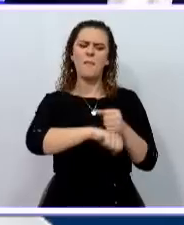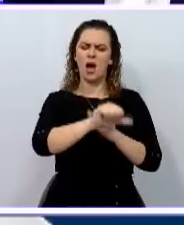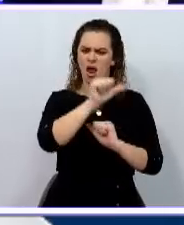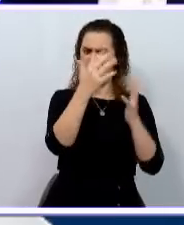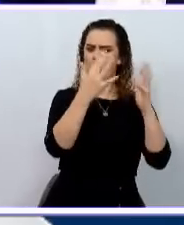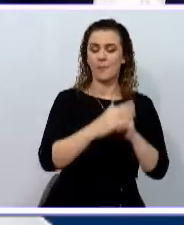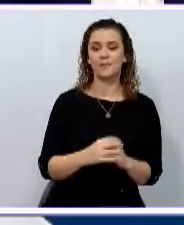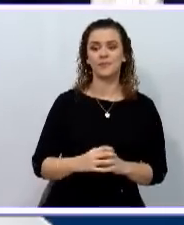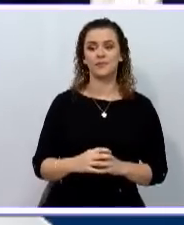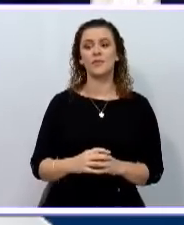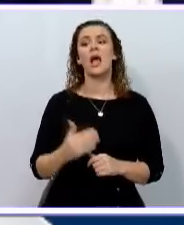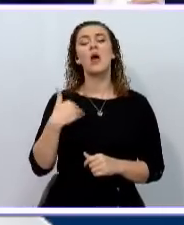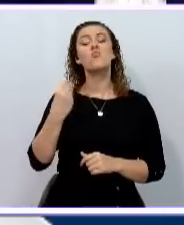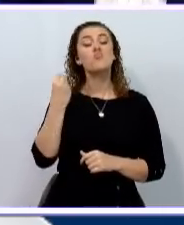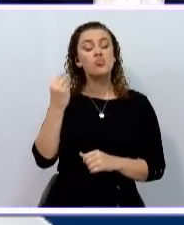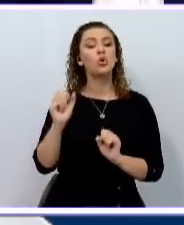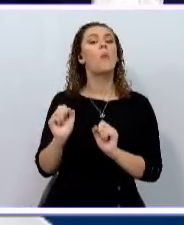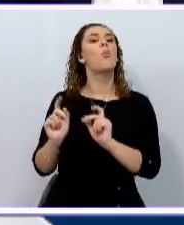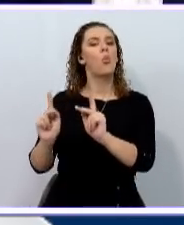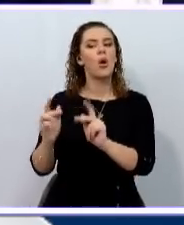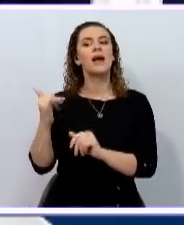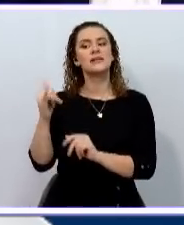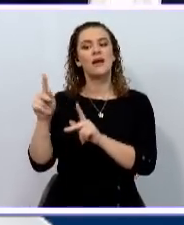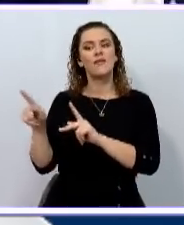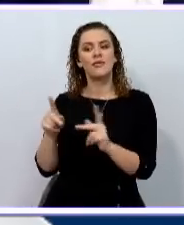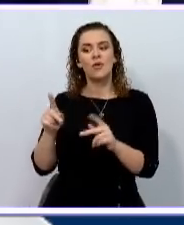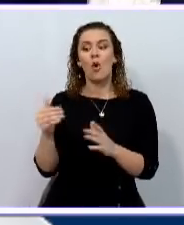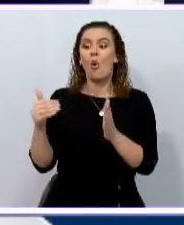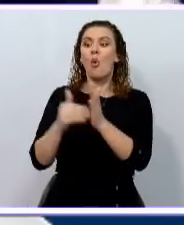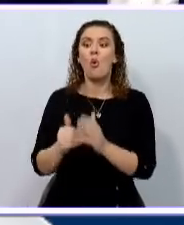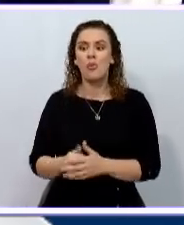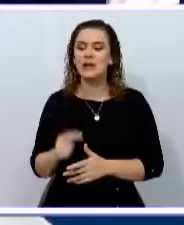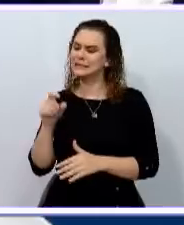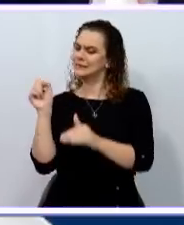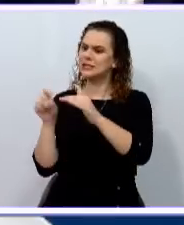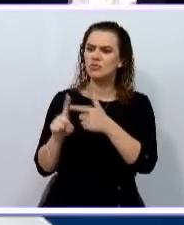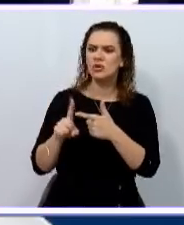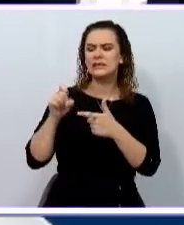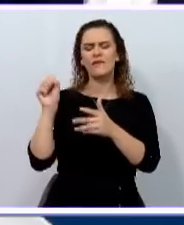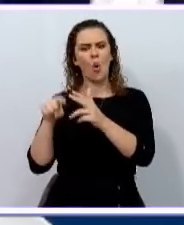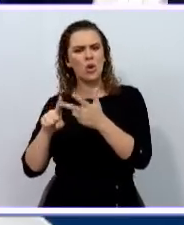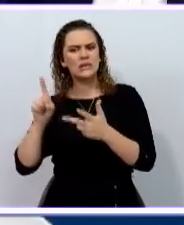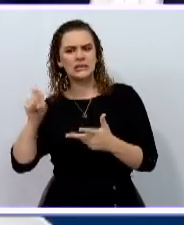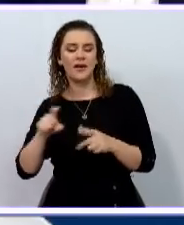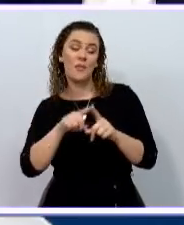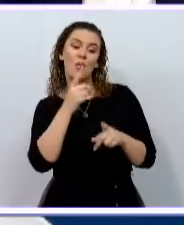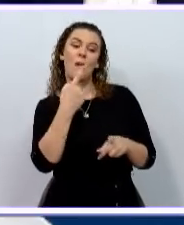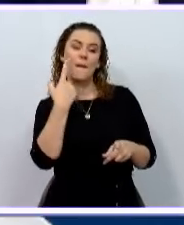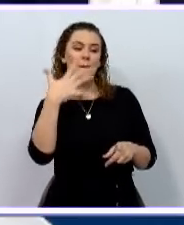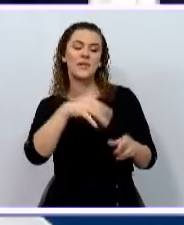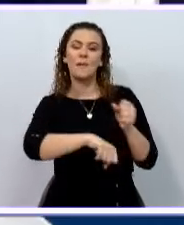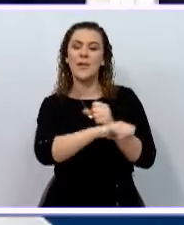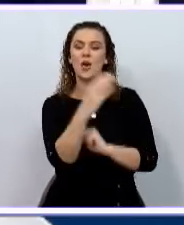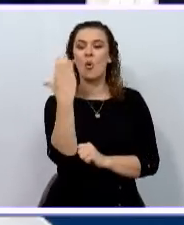pero hubo muchas oportunidades que ya la aficionada estaba otra vez Es que hay que meterla se parece mucho el partido contra